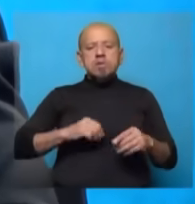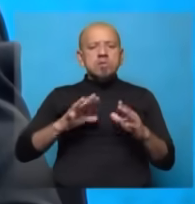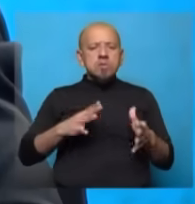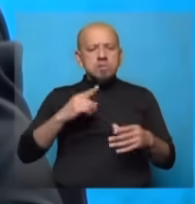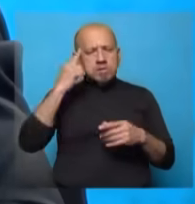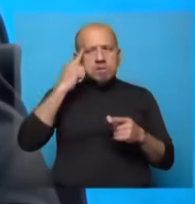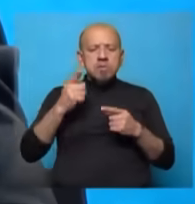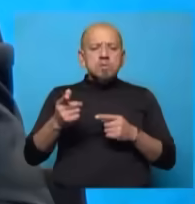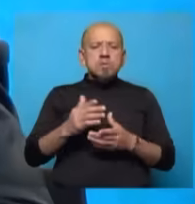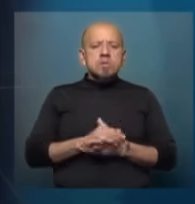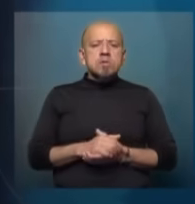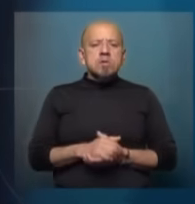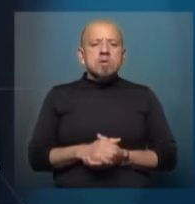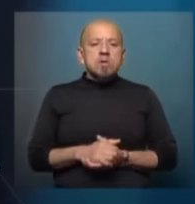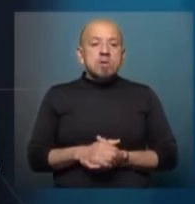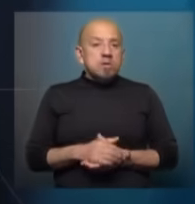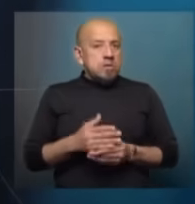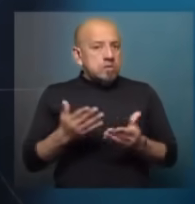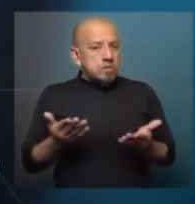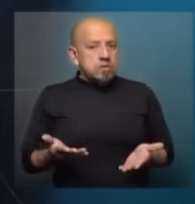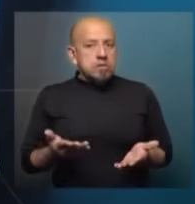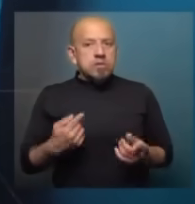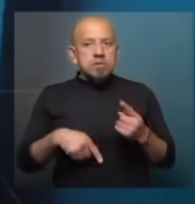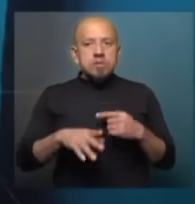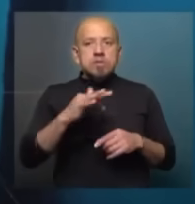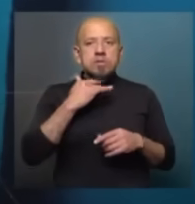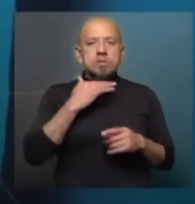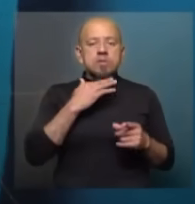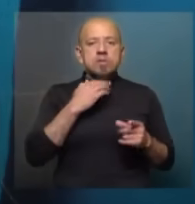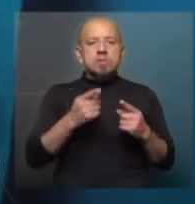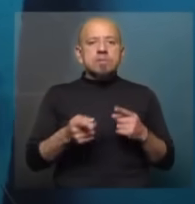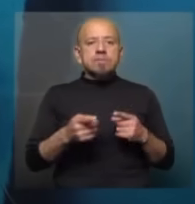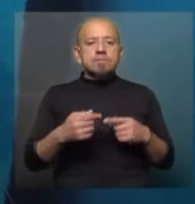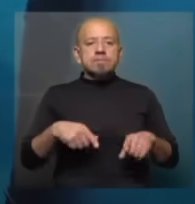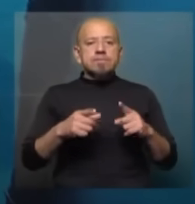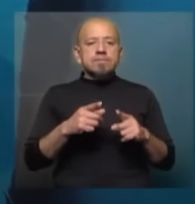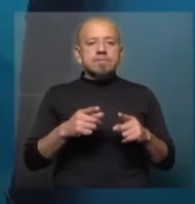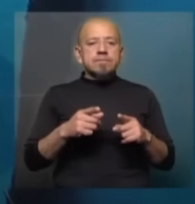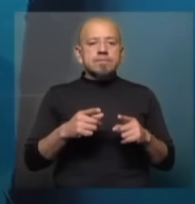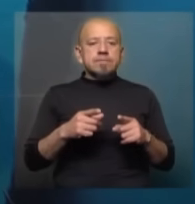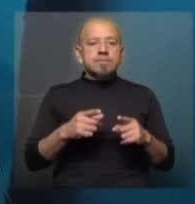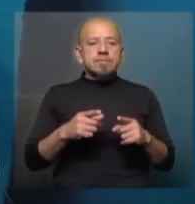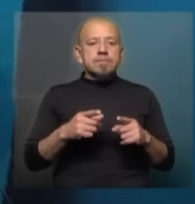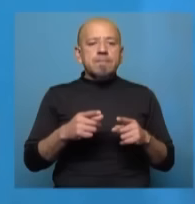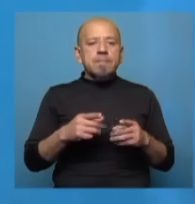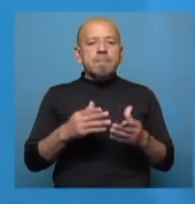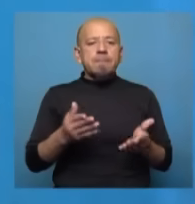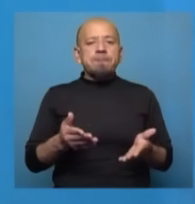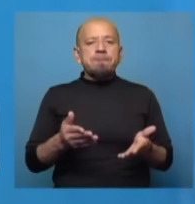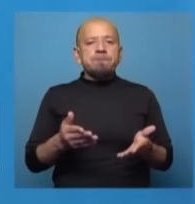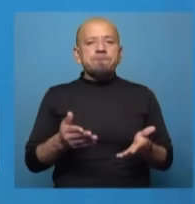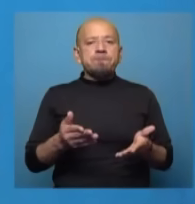haces de esa situación bueno que la trama resultó ser una trama de los imputados y no de las víctimas como